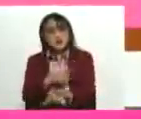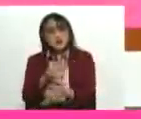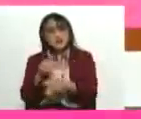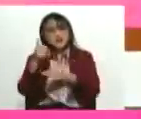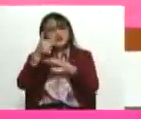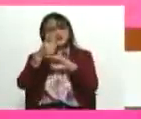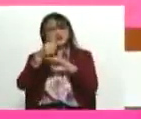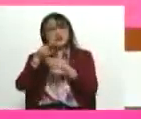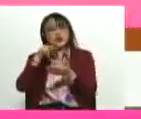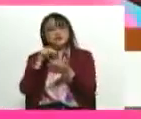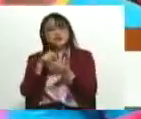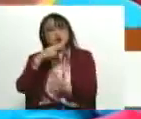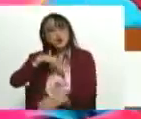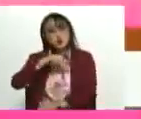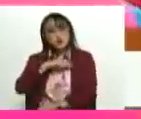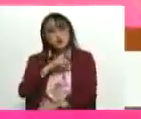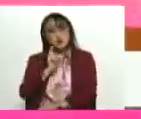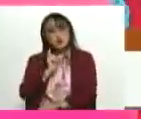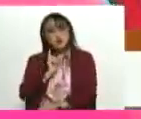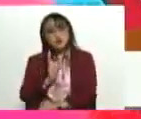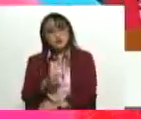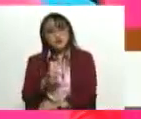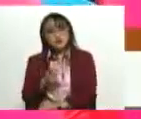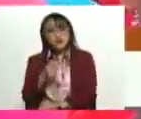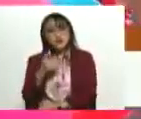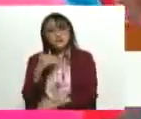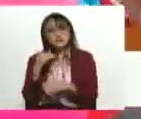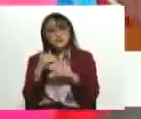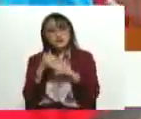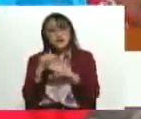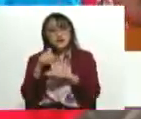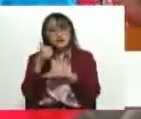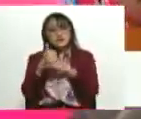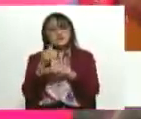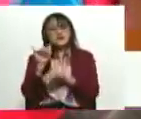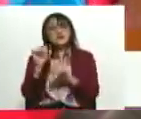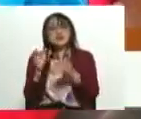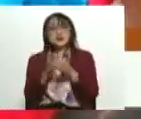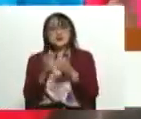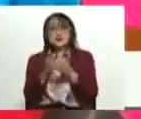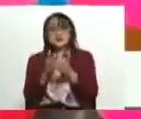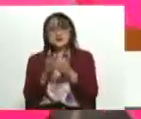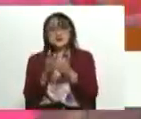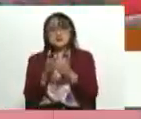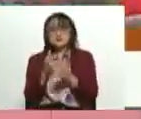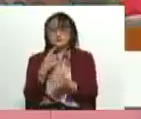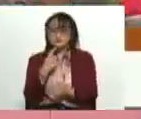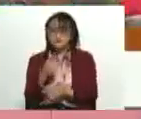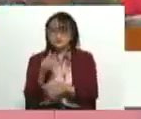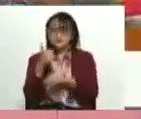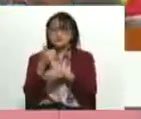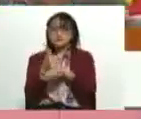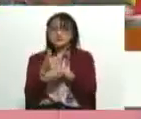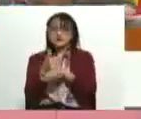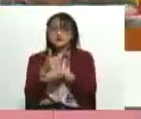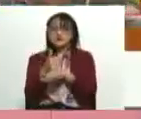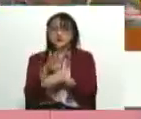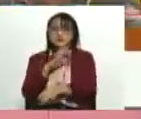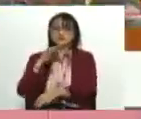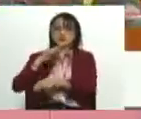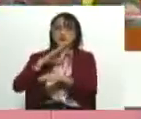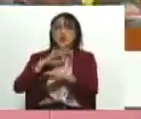nacional que nosotros tenemos que ser como los jefes y equipos, ¿no? Cuando digo jefe, voy a hablar de jefaturas,